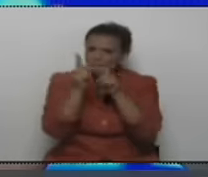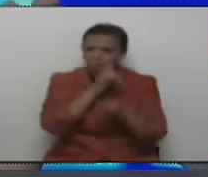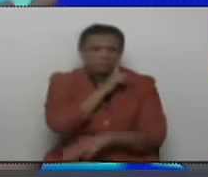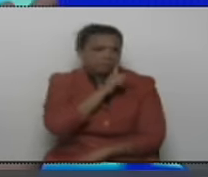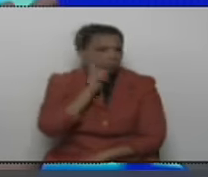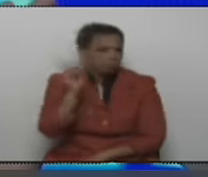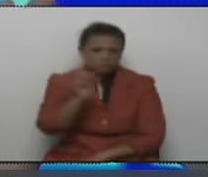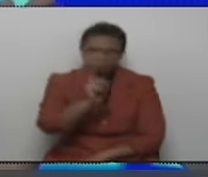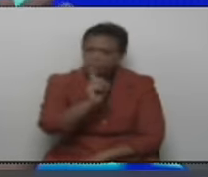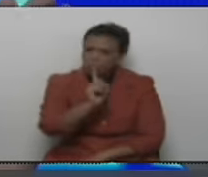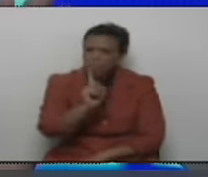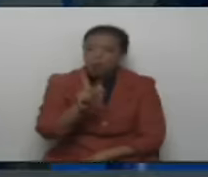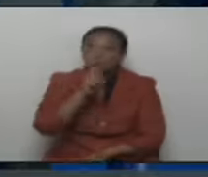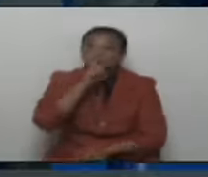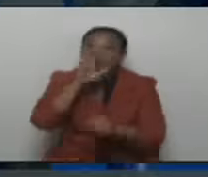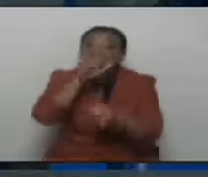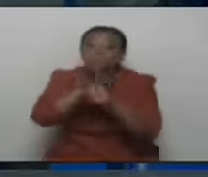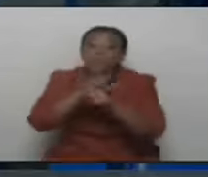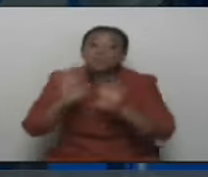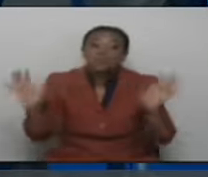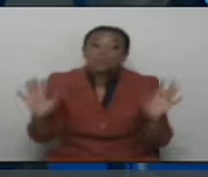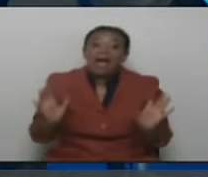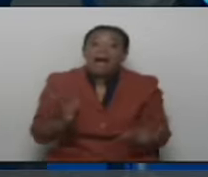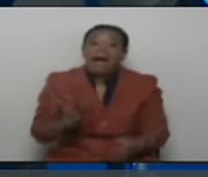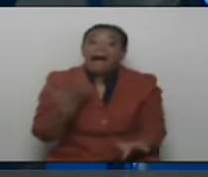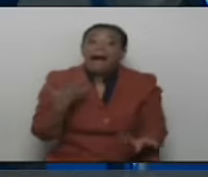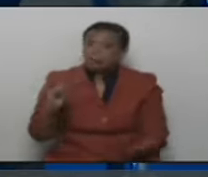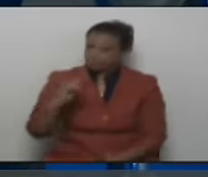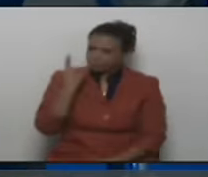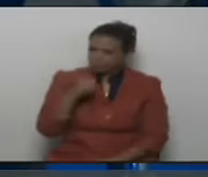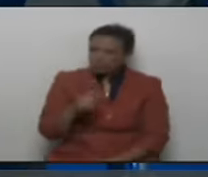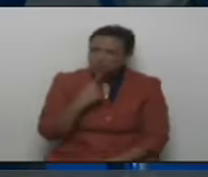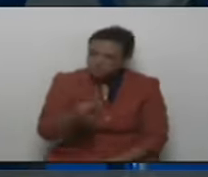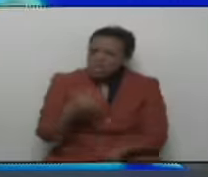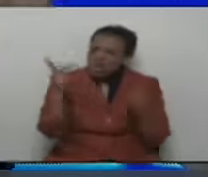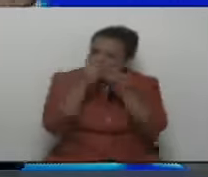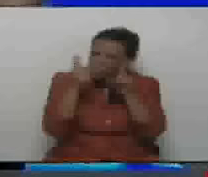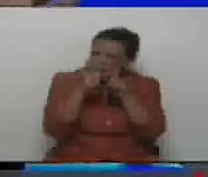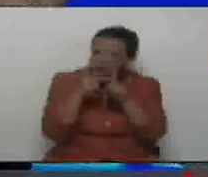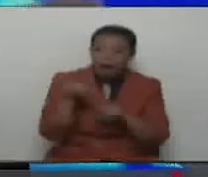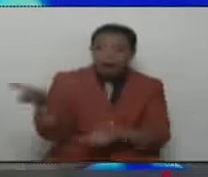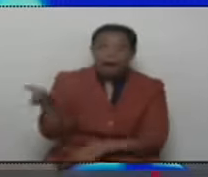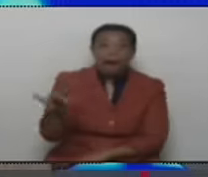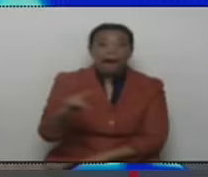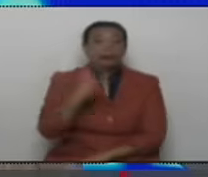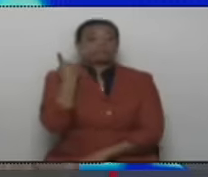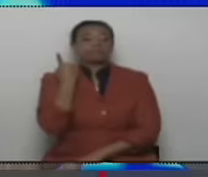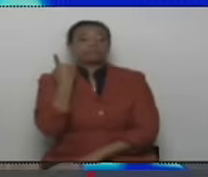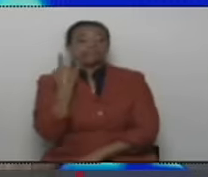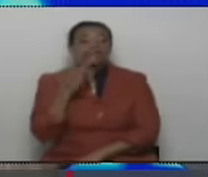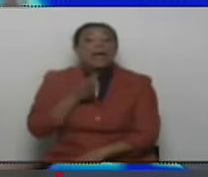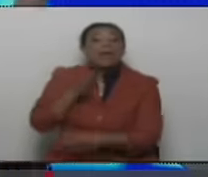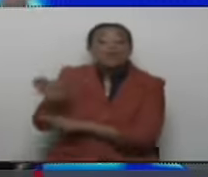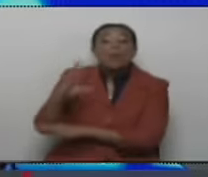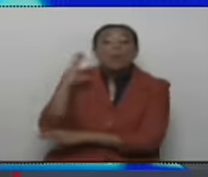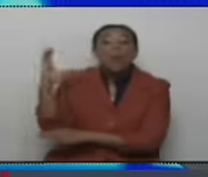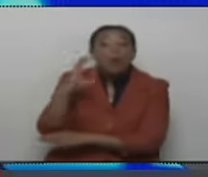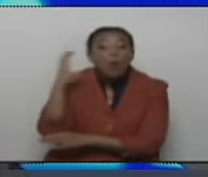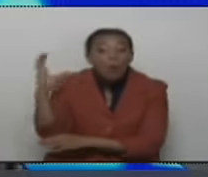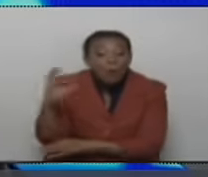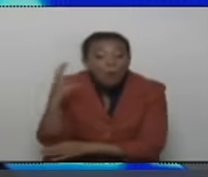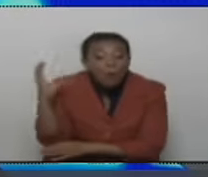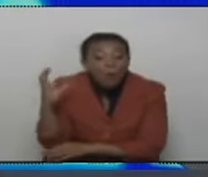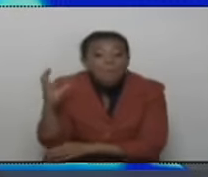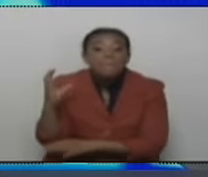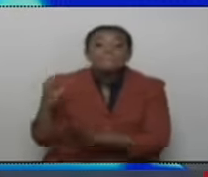con los kilos. Se cayeron con los kilos y más. Yo nunca dije el nombre del hotel. Yo dije que habían pasado por Colombia, estaba el registro,